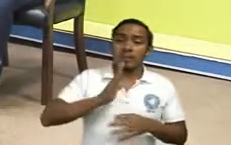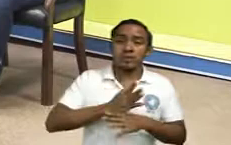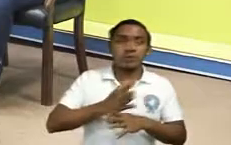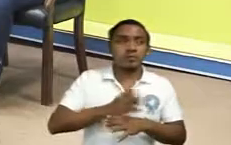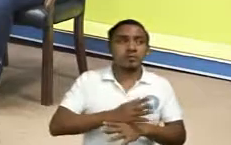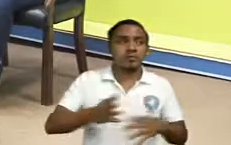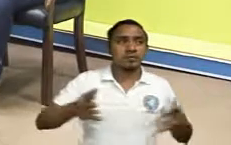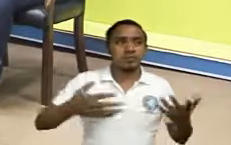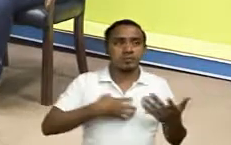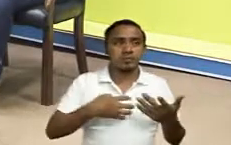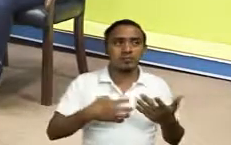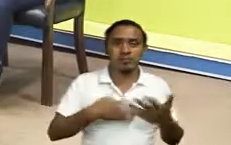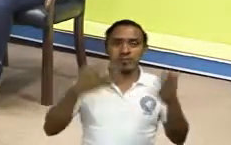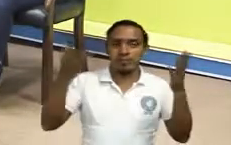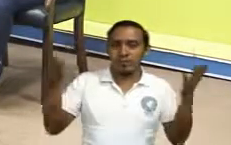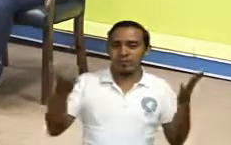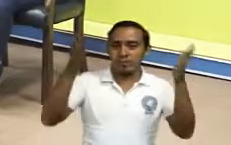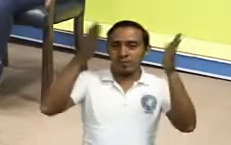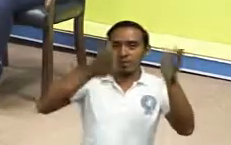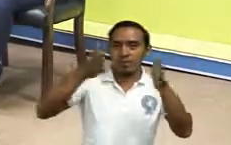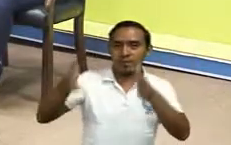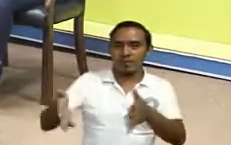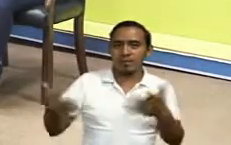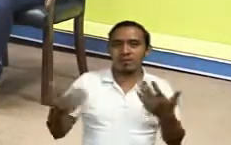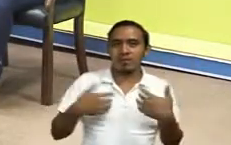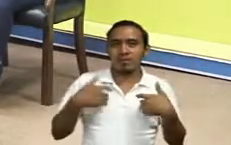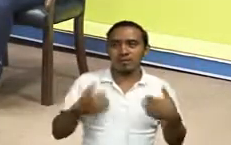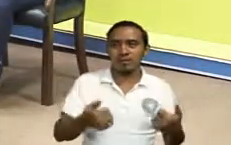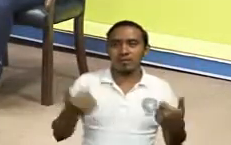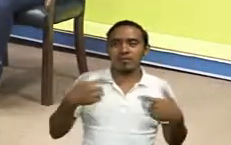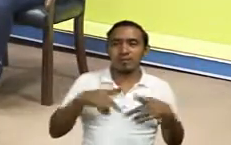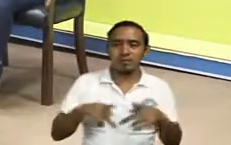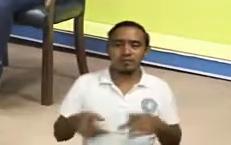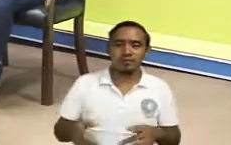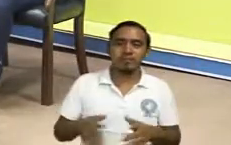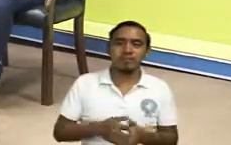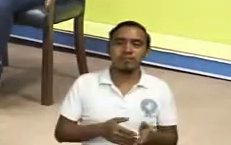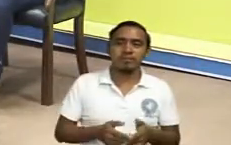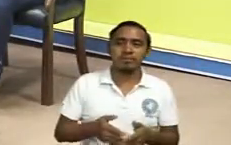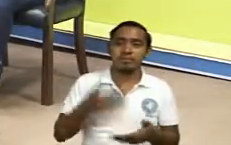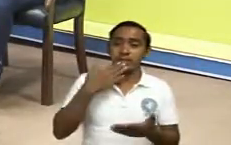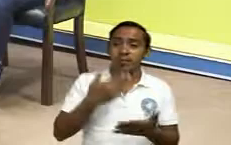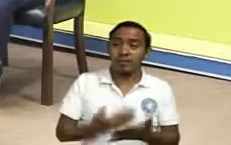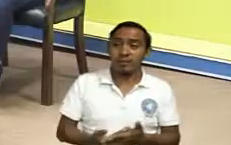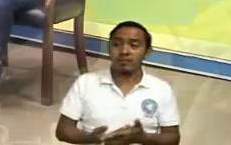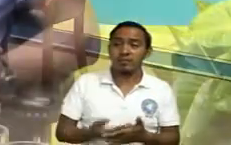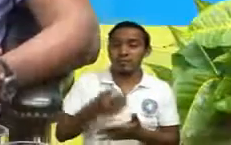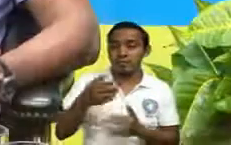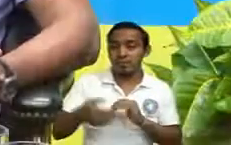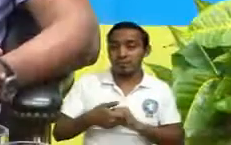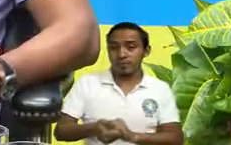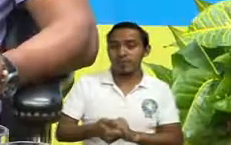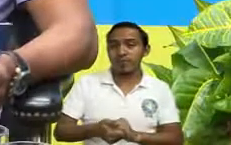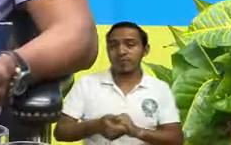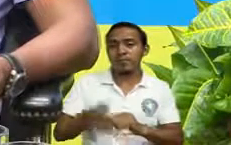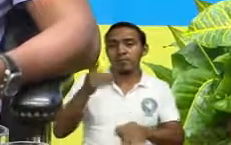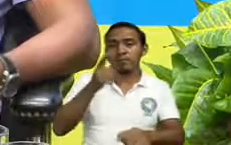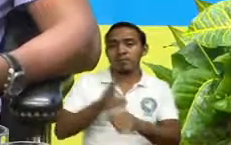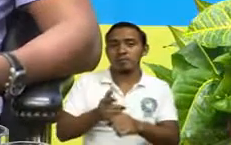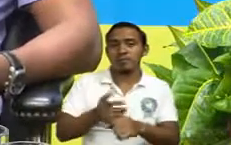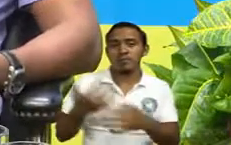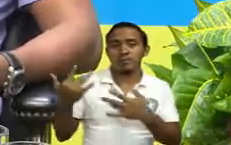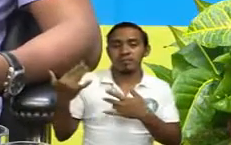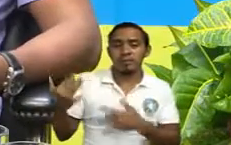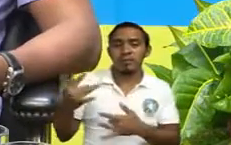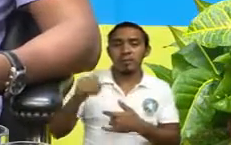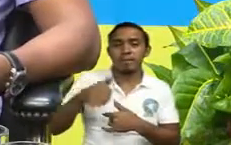sobre los servicios de salud que brinda el MINSA para las personas con discapacidad. Le agradecemos, amigos televidentes, su fiel sintonía. Le